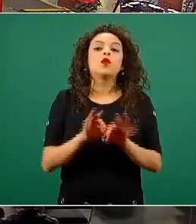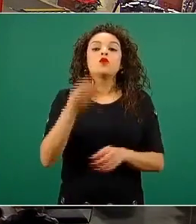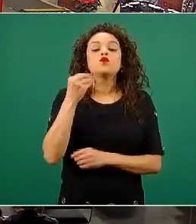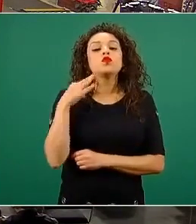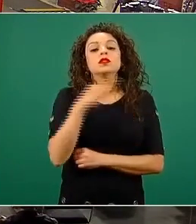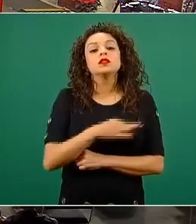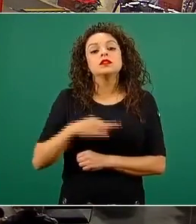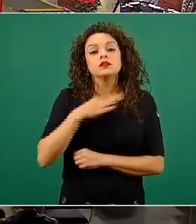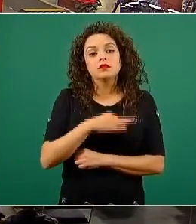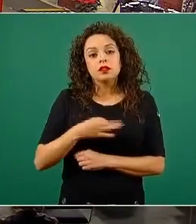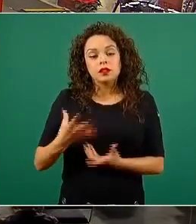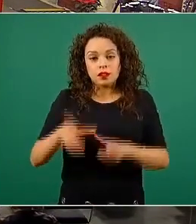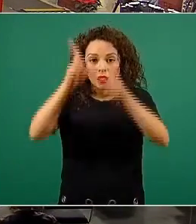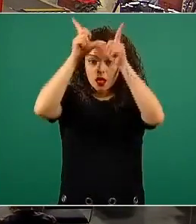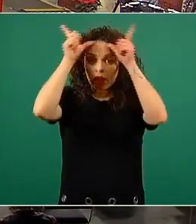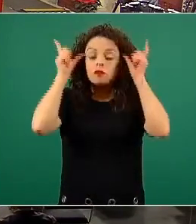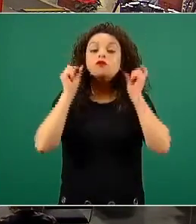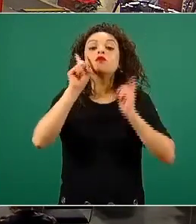las enfermeras.